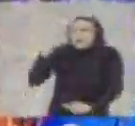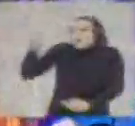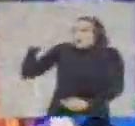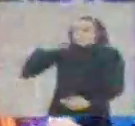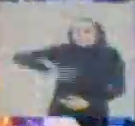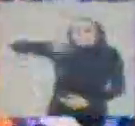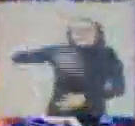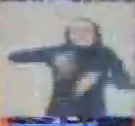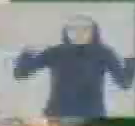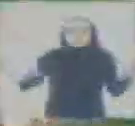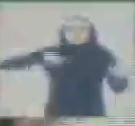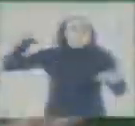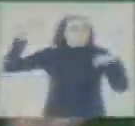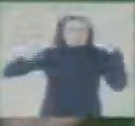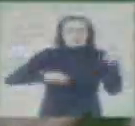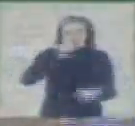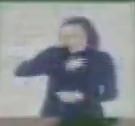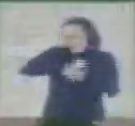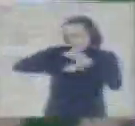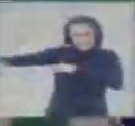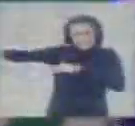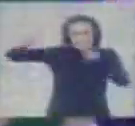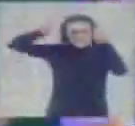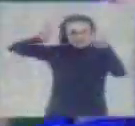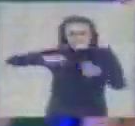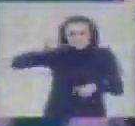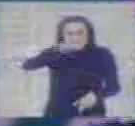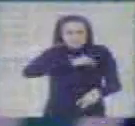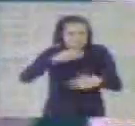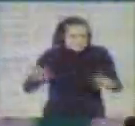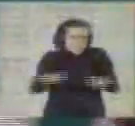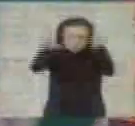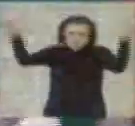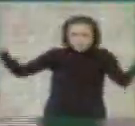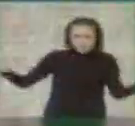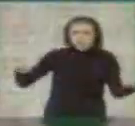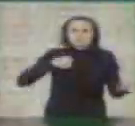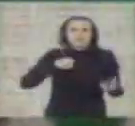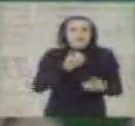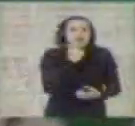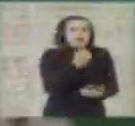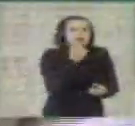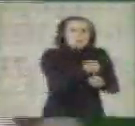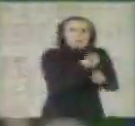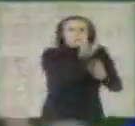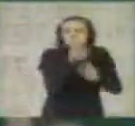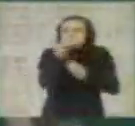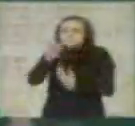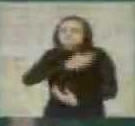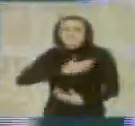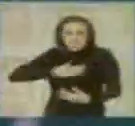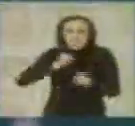la diversión, a la mierda el jodido premio. Un mensaje, coño, yo les quiero